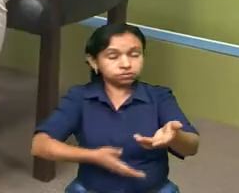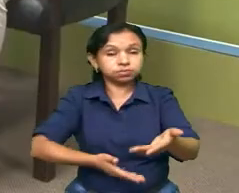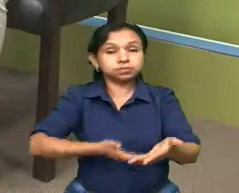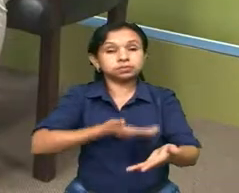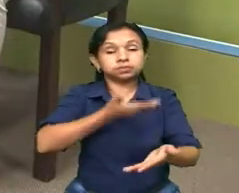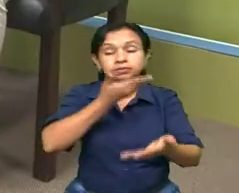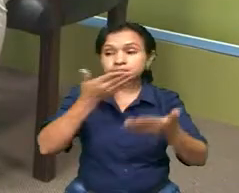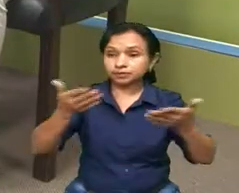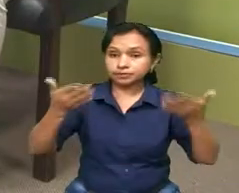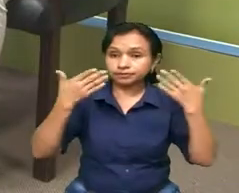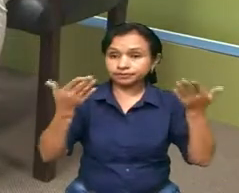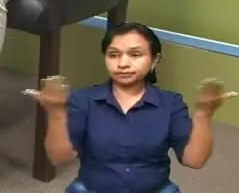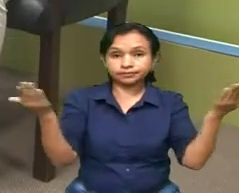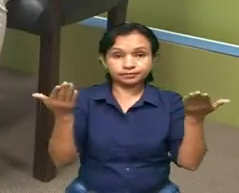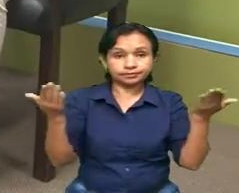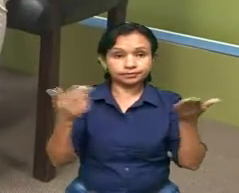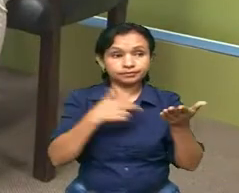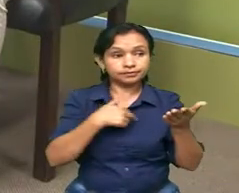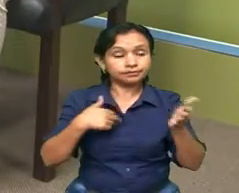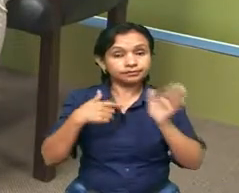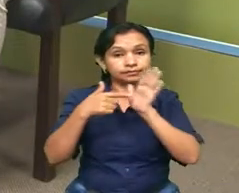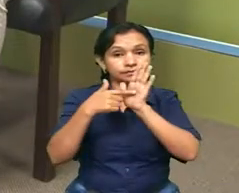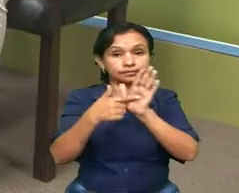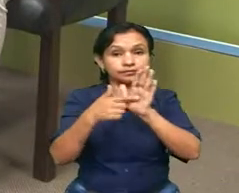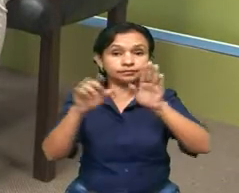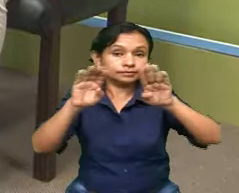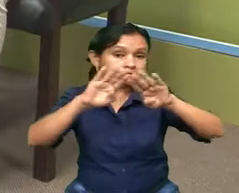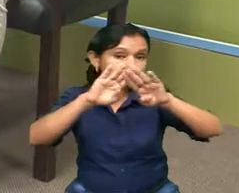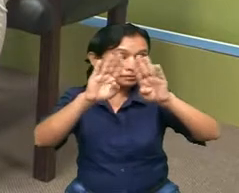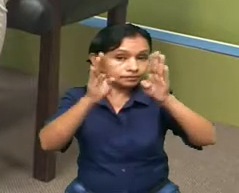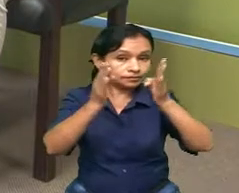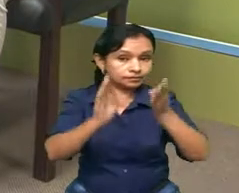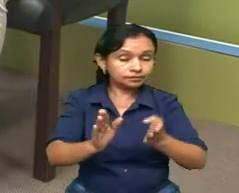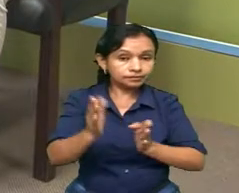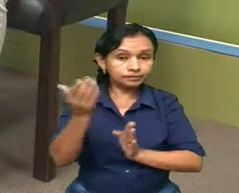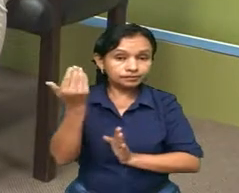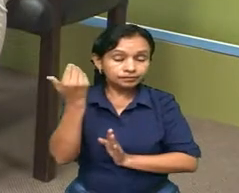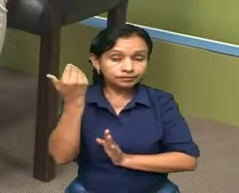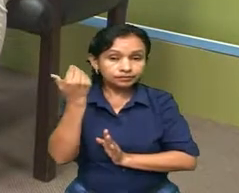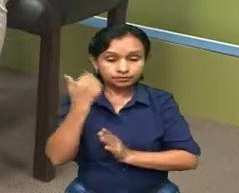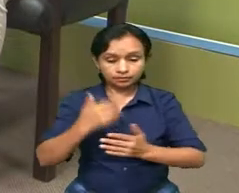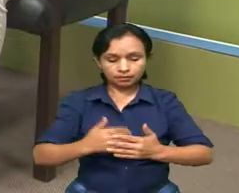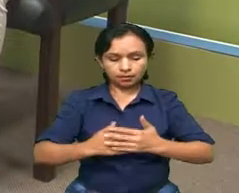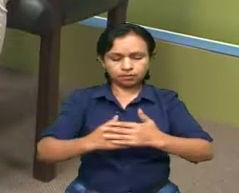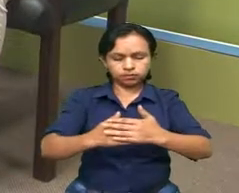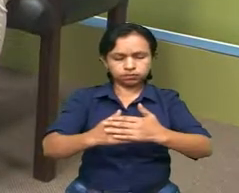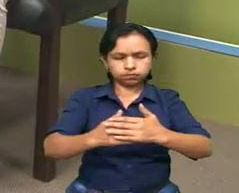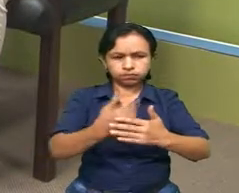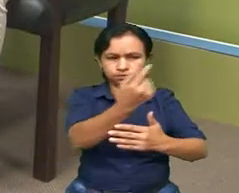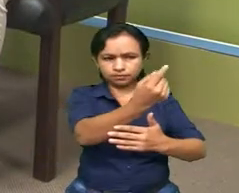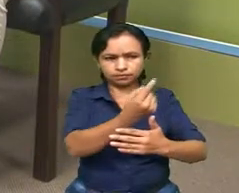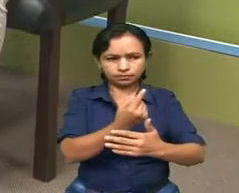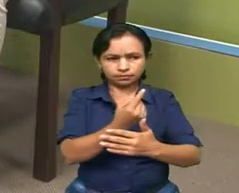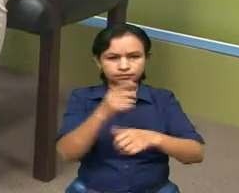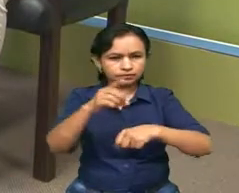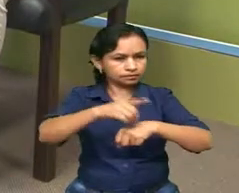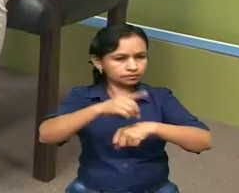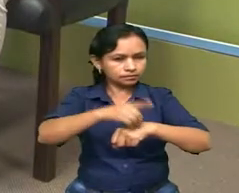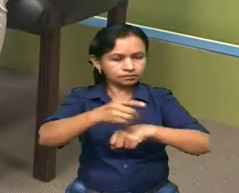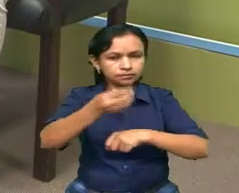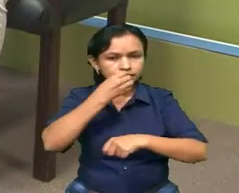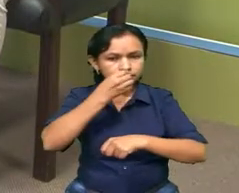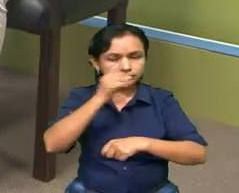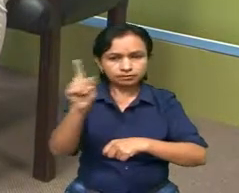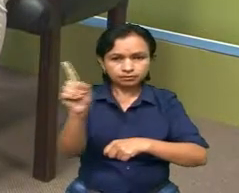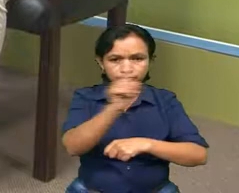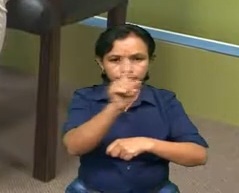de alimentación. En caso de que, por ejemplo, una mujer embarazada no llegue a la consulta de nutricionista o no llegue a la